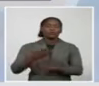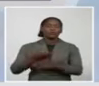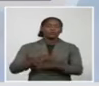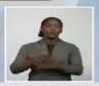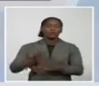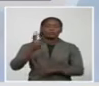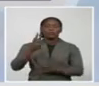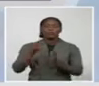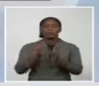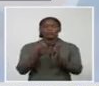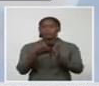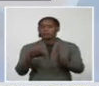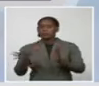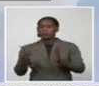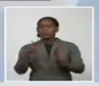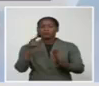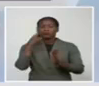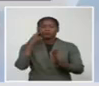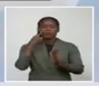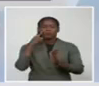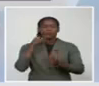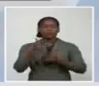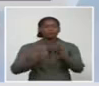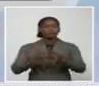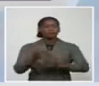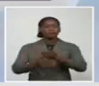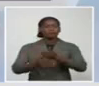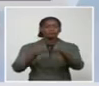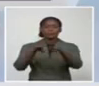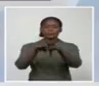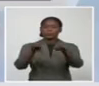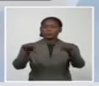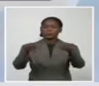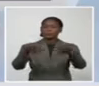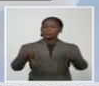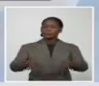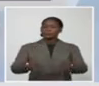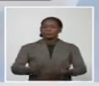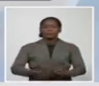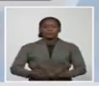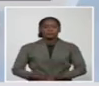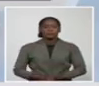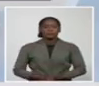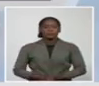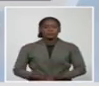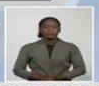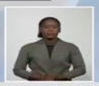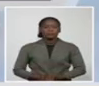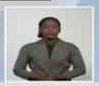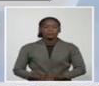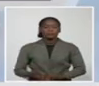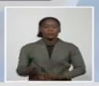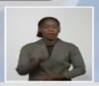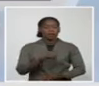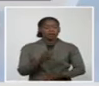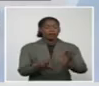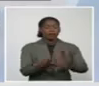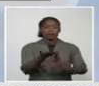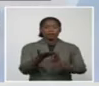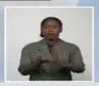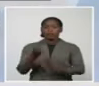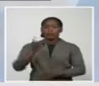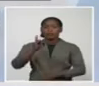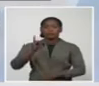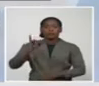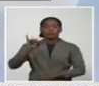3.795, con una evolución clínica estable. Se dieron ayer 664 altas,